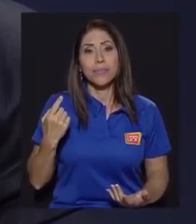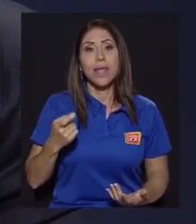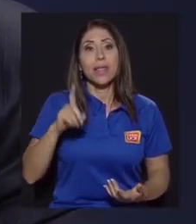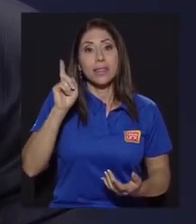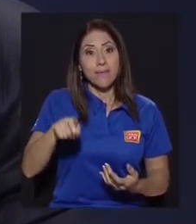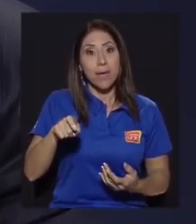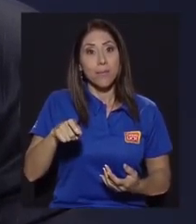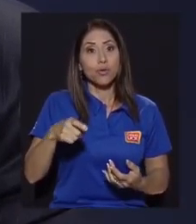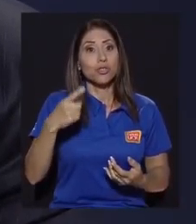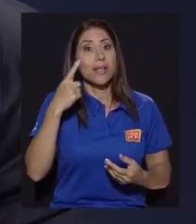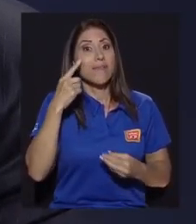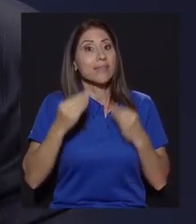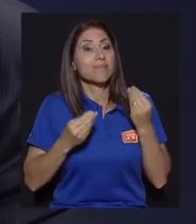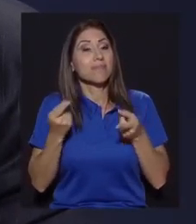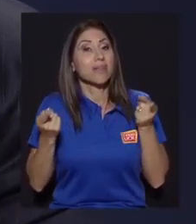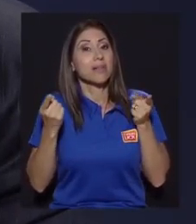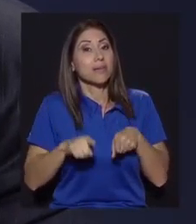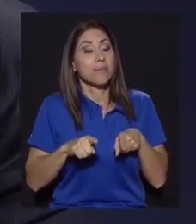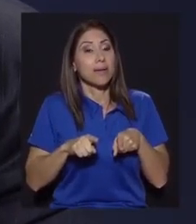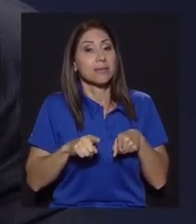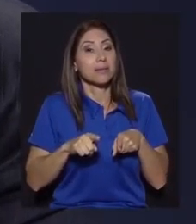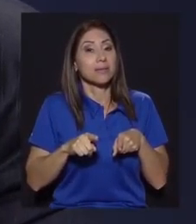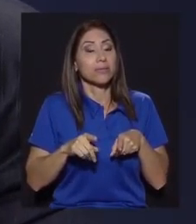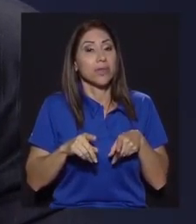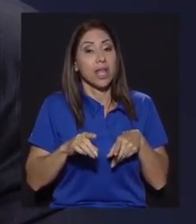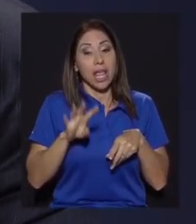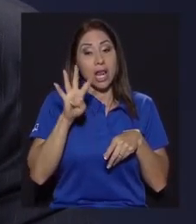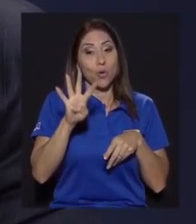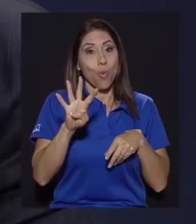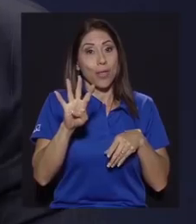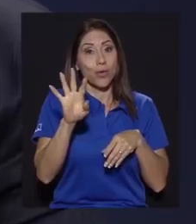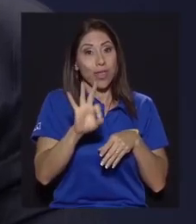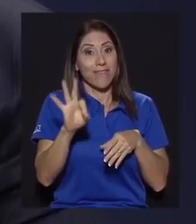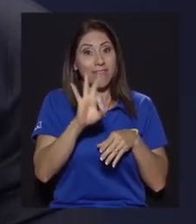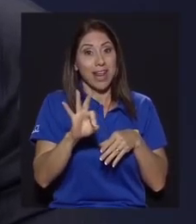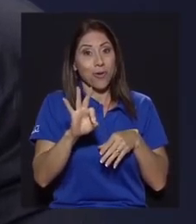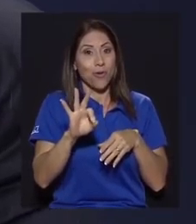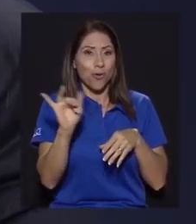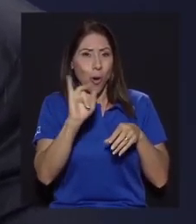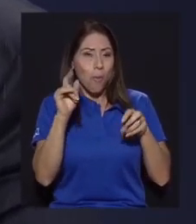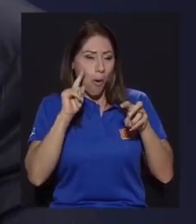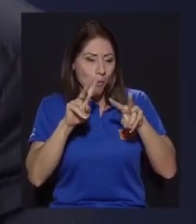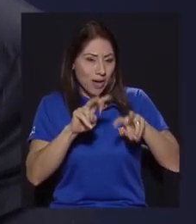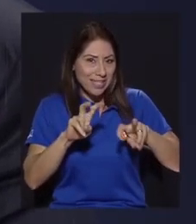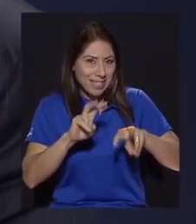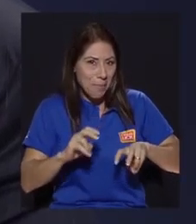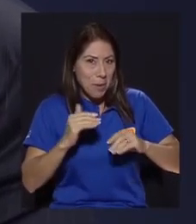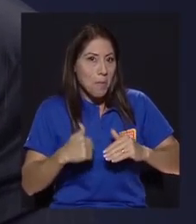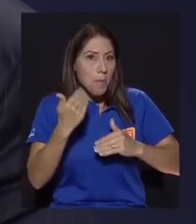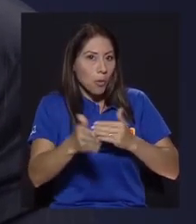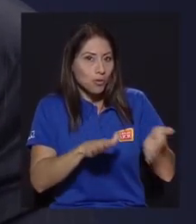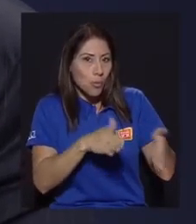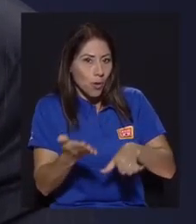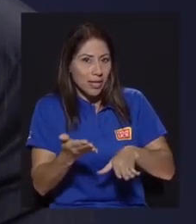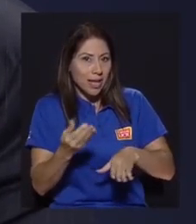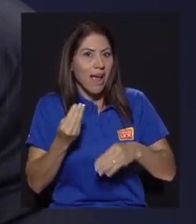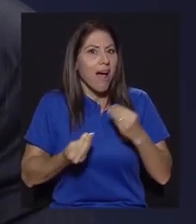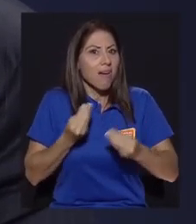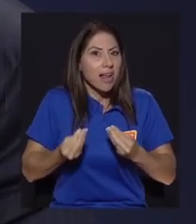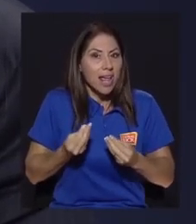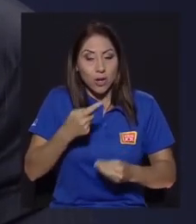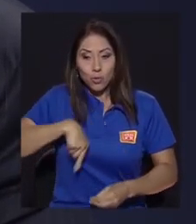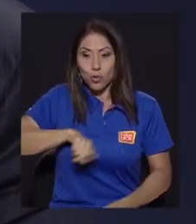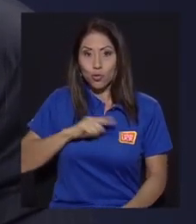post mórtem de lo acontecido el 4 de febrero estamos obligados a ir a votar el día